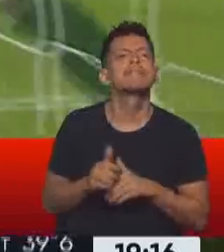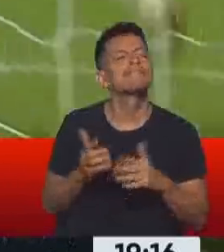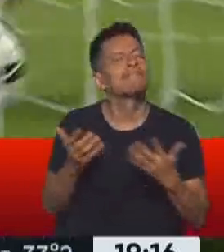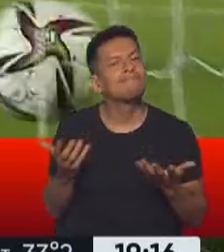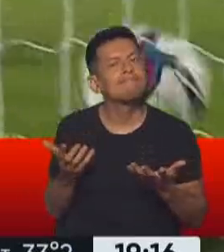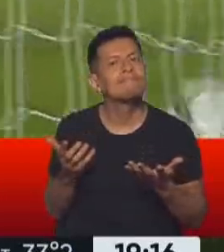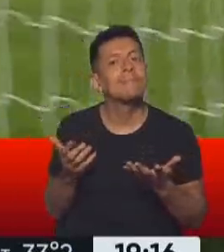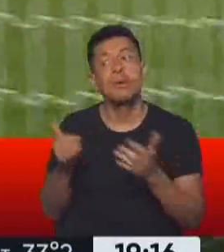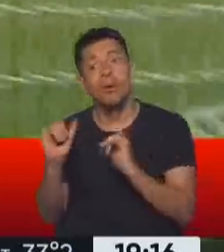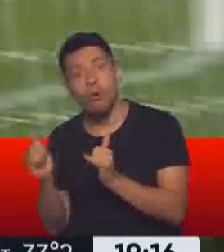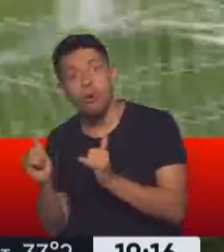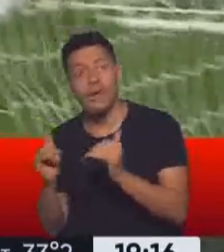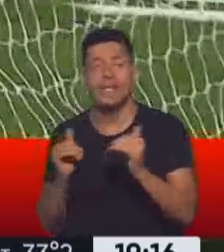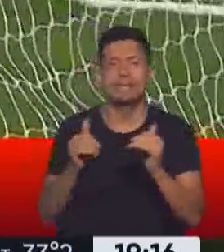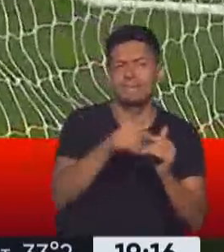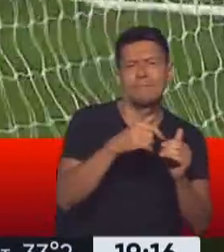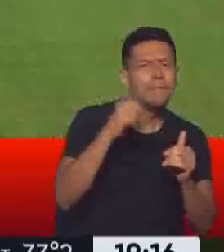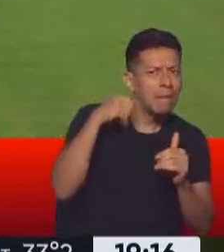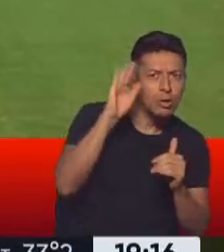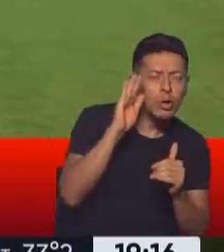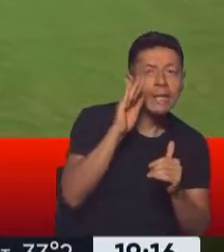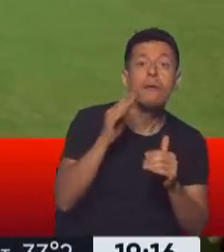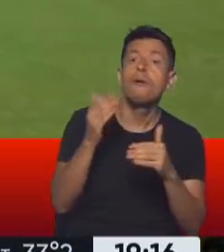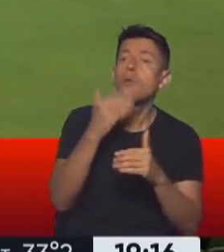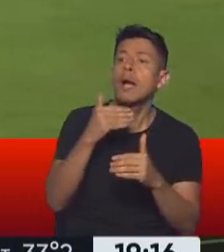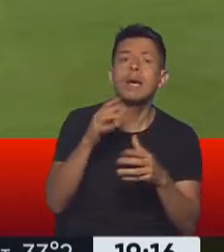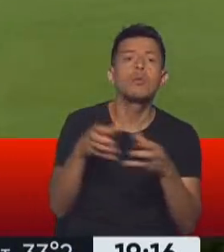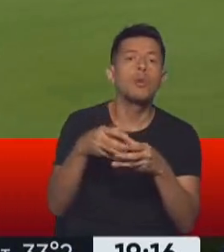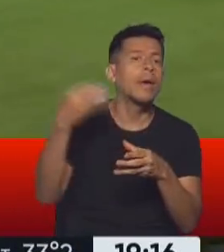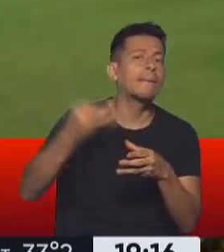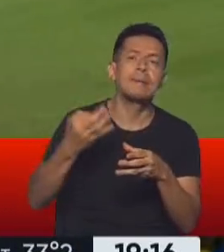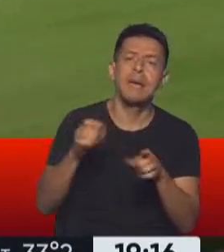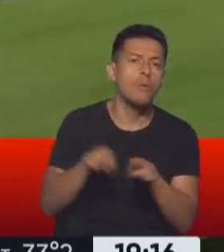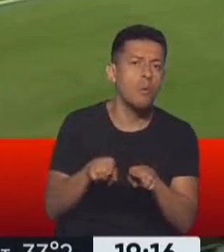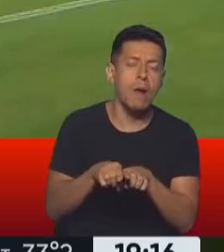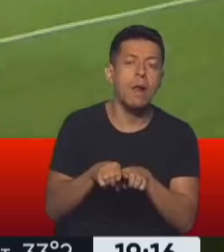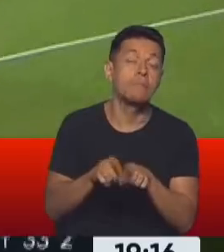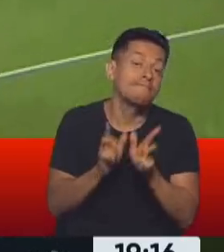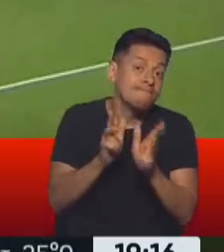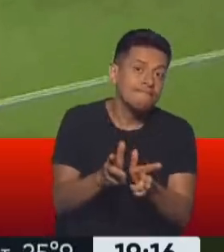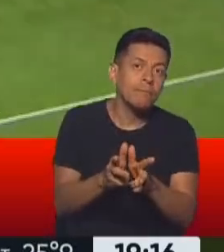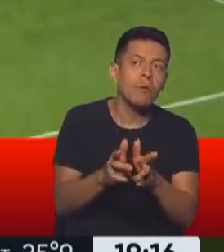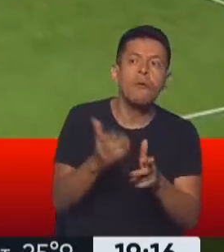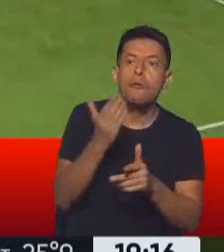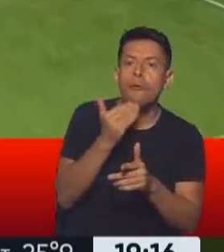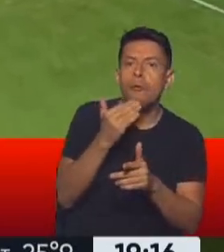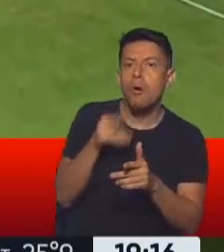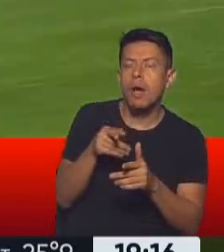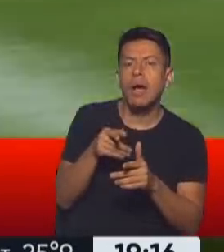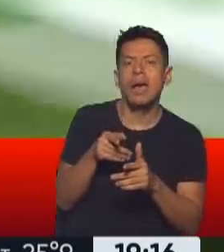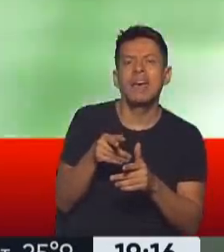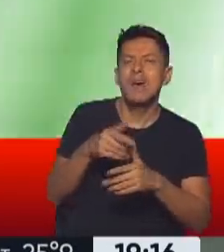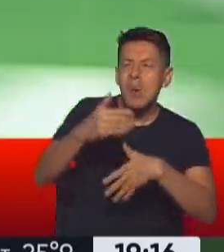tanto con los juegos los pidió cuando fueran los grandes boca es un equipo muy especial porque yo siempre lo digo boca juega